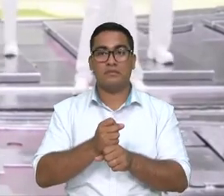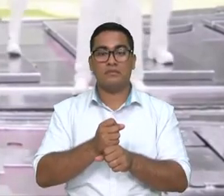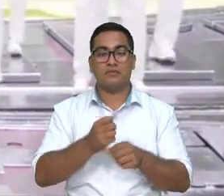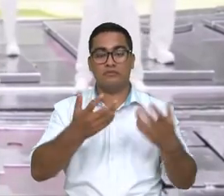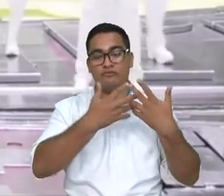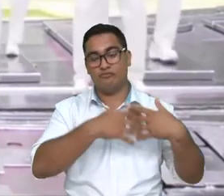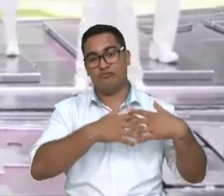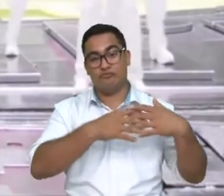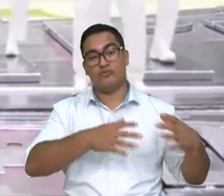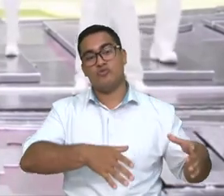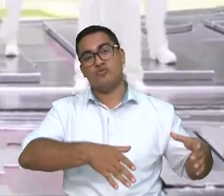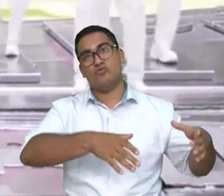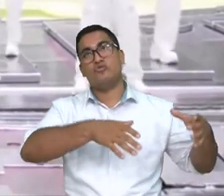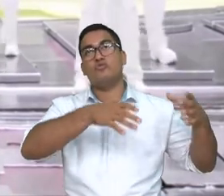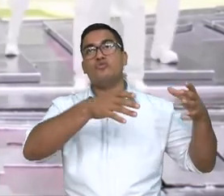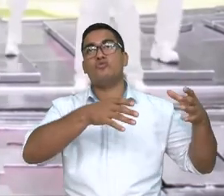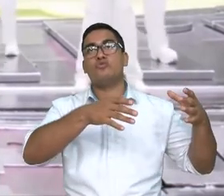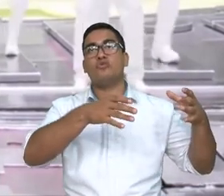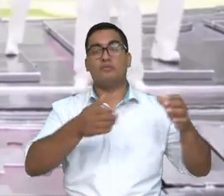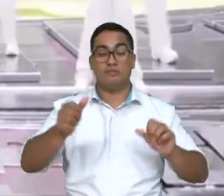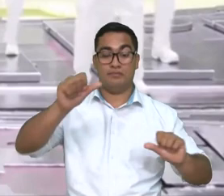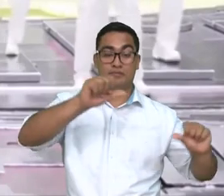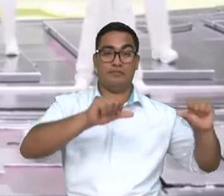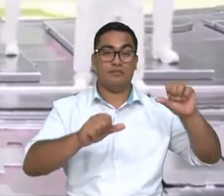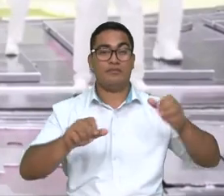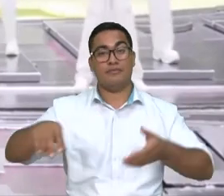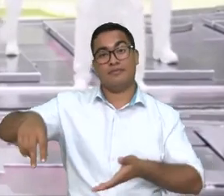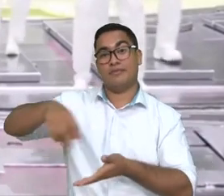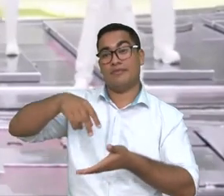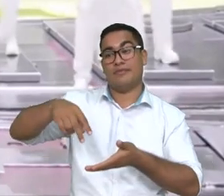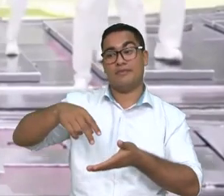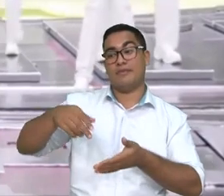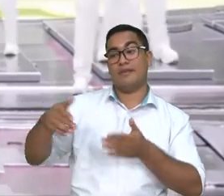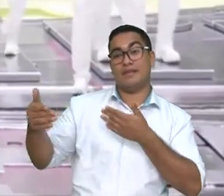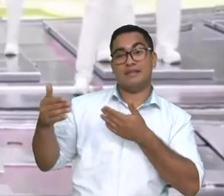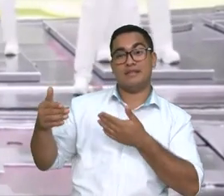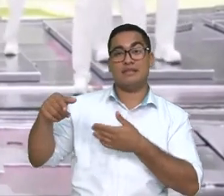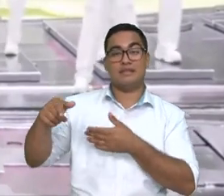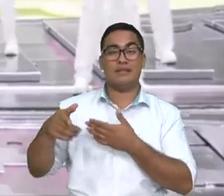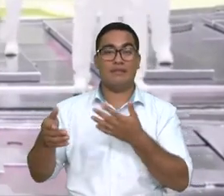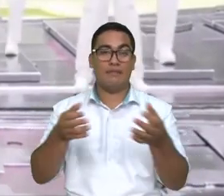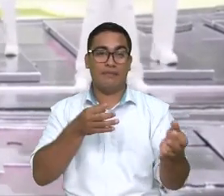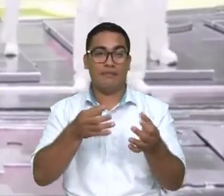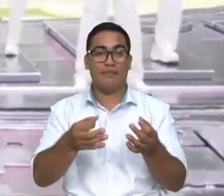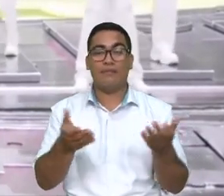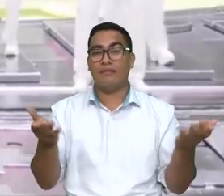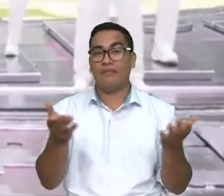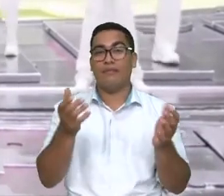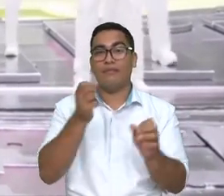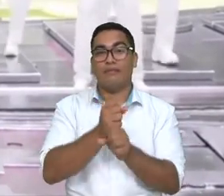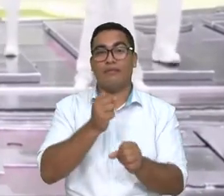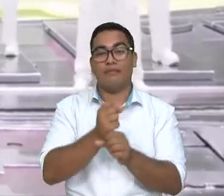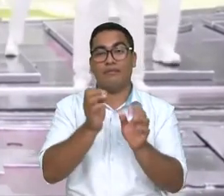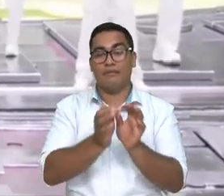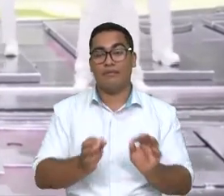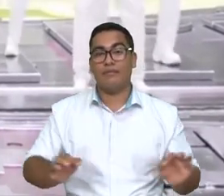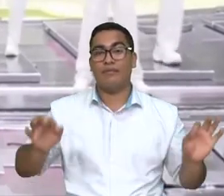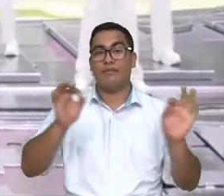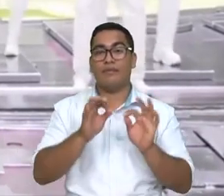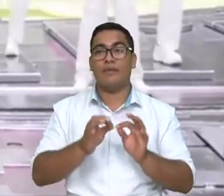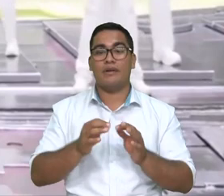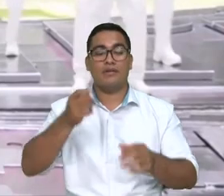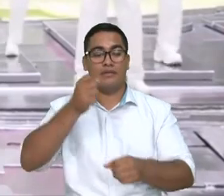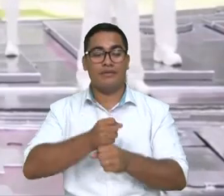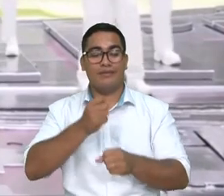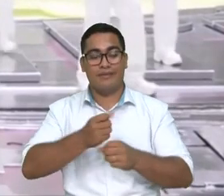Kursk bailan en trajes protectores cerca de un reactor nuclear, aunque detallan que su ocupación principal es trabajar para